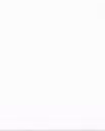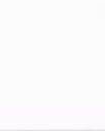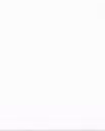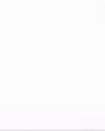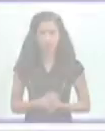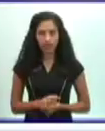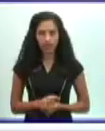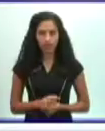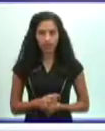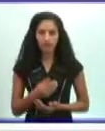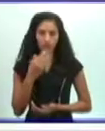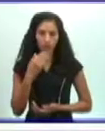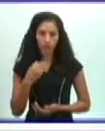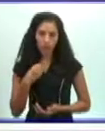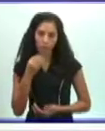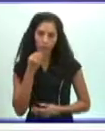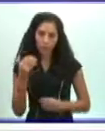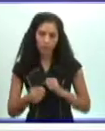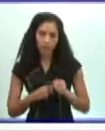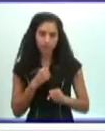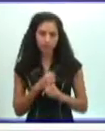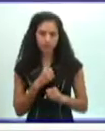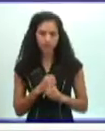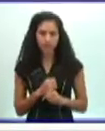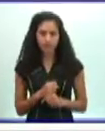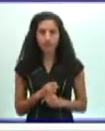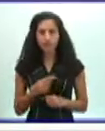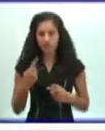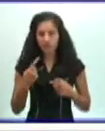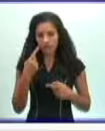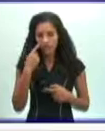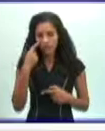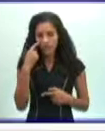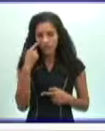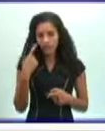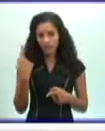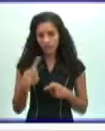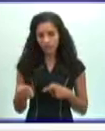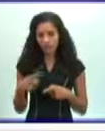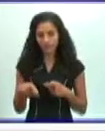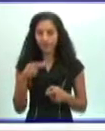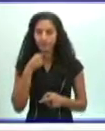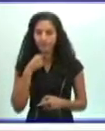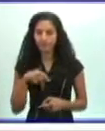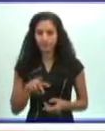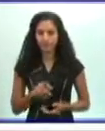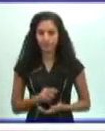¿Cómo aplicar esta propiedad? Es lo que estaremos viendo en el siguiente ejercicio.